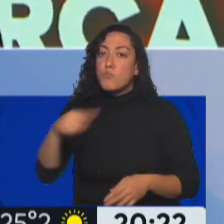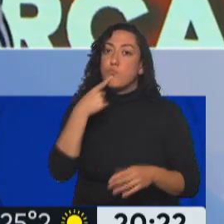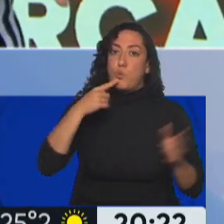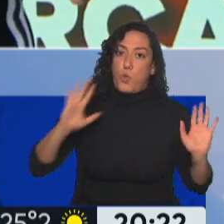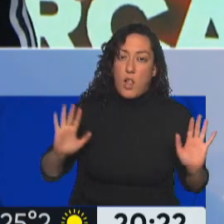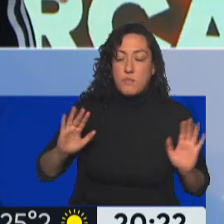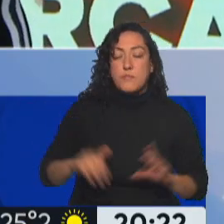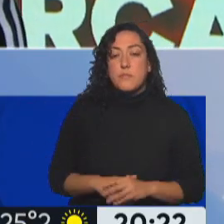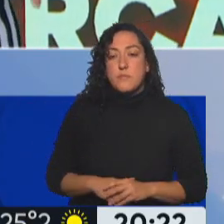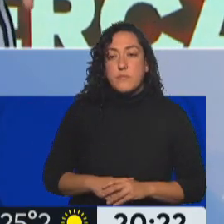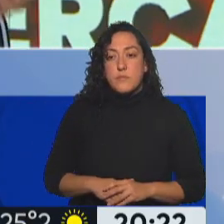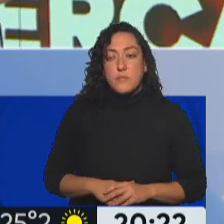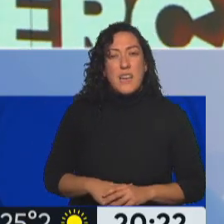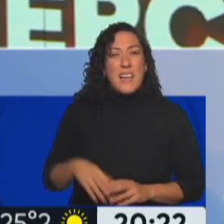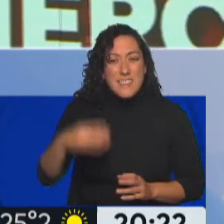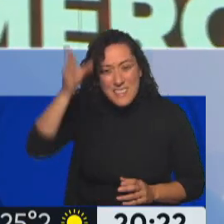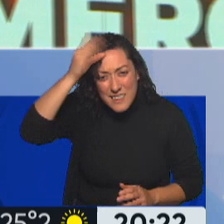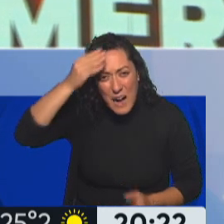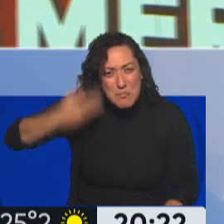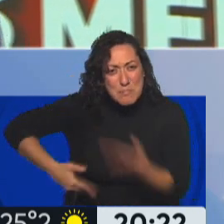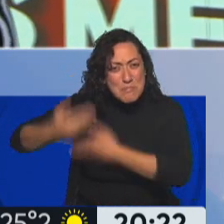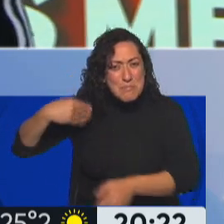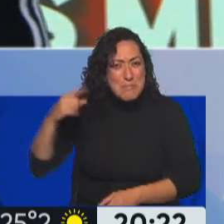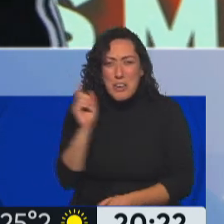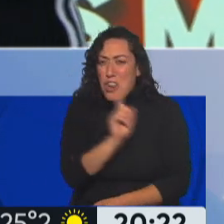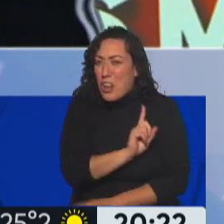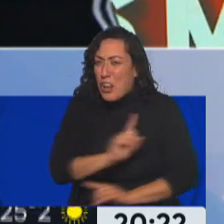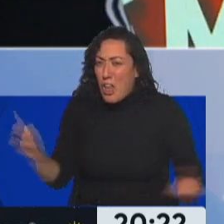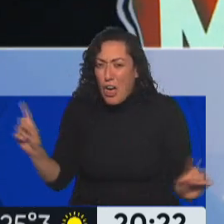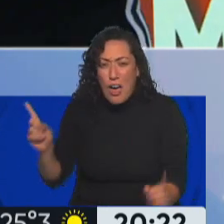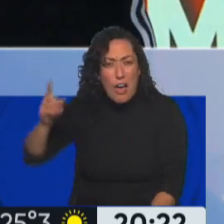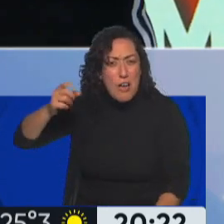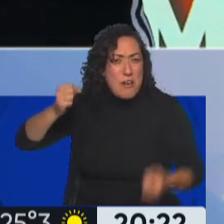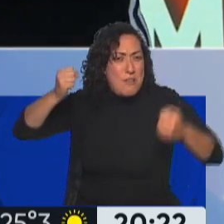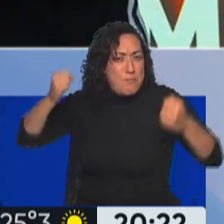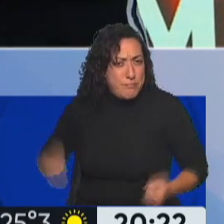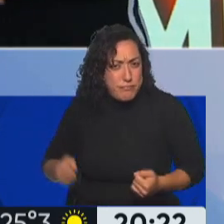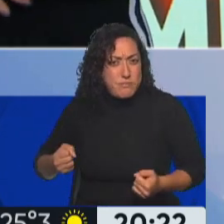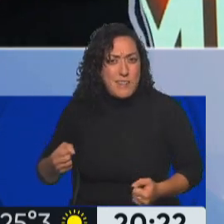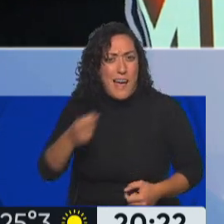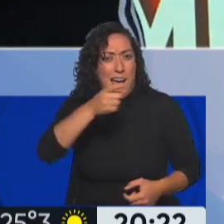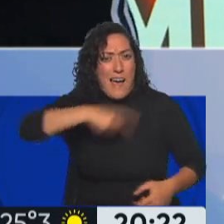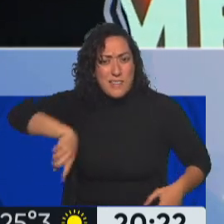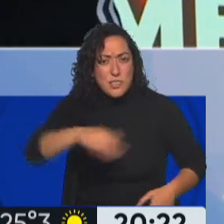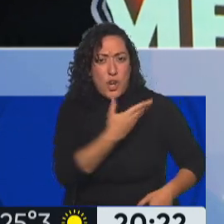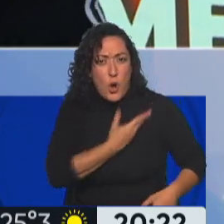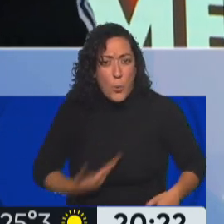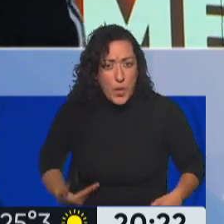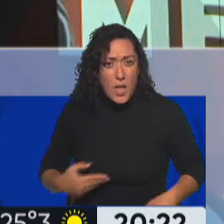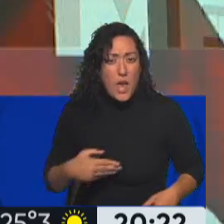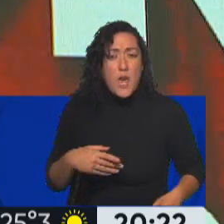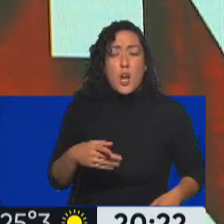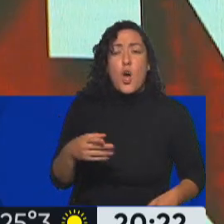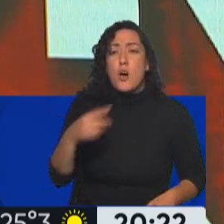Bueno, lejos de ir atrás, Trump redobló la apuesta y de hecho le contestó al gobierno de Xi Jinping.